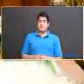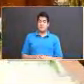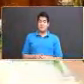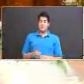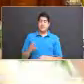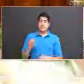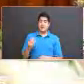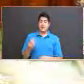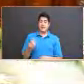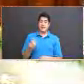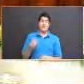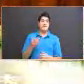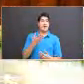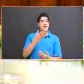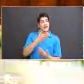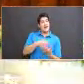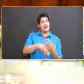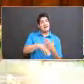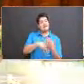que va a huir de la casa del pan?